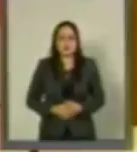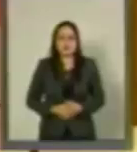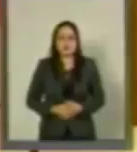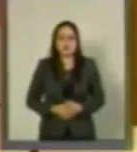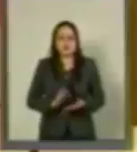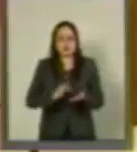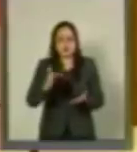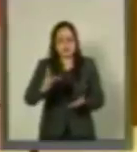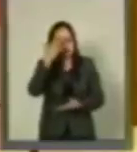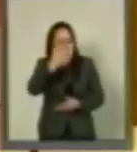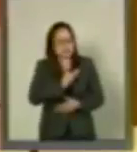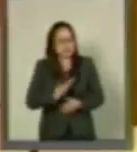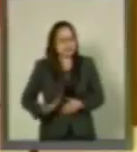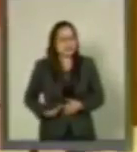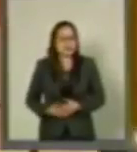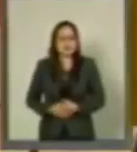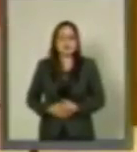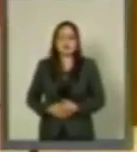Gracias, señor presidente.